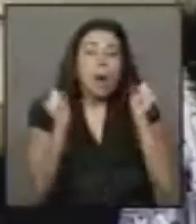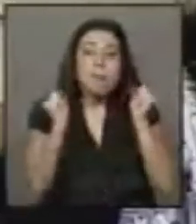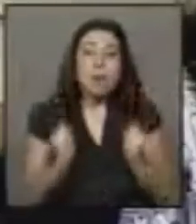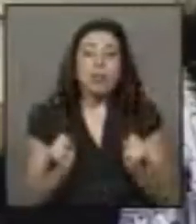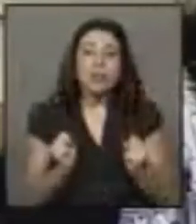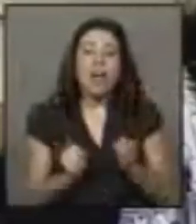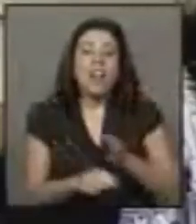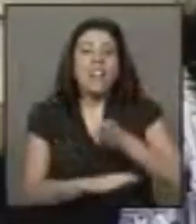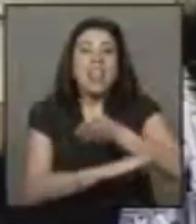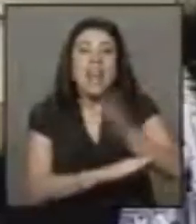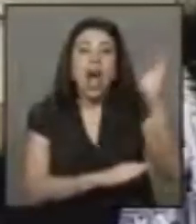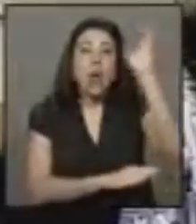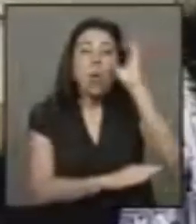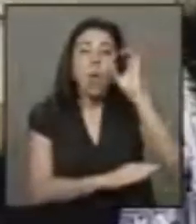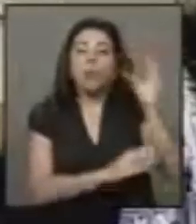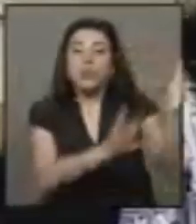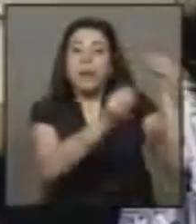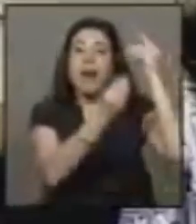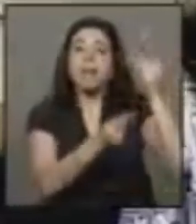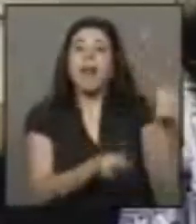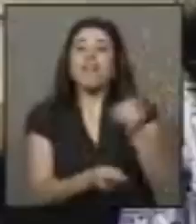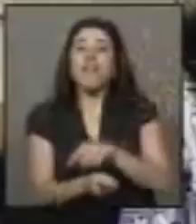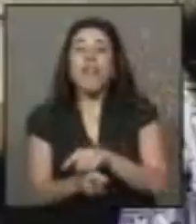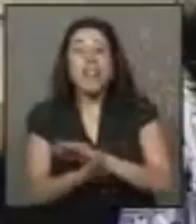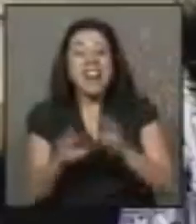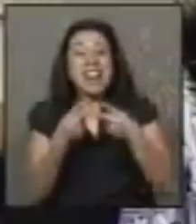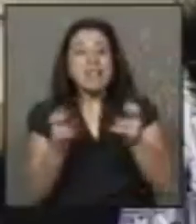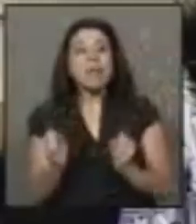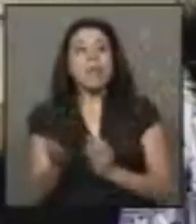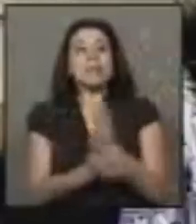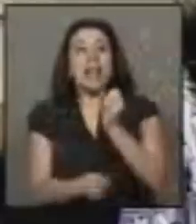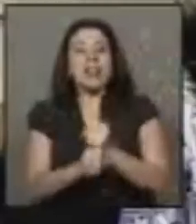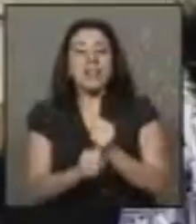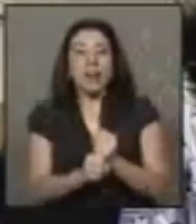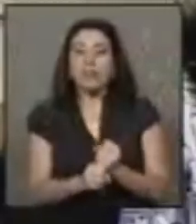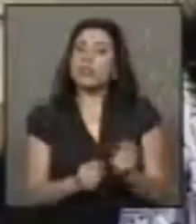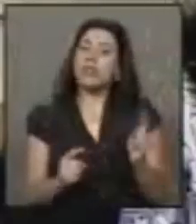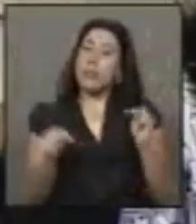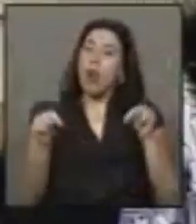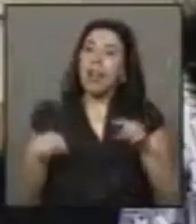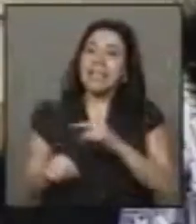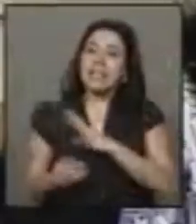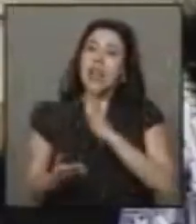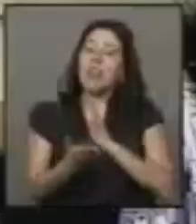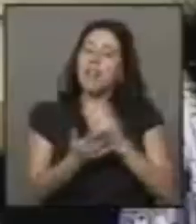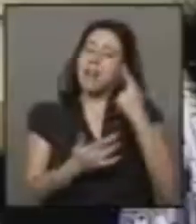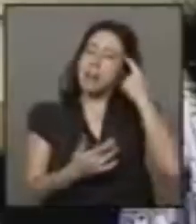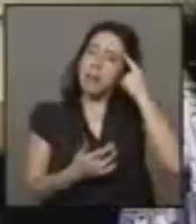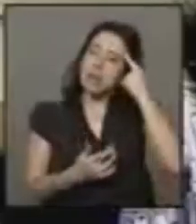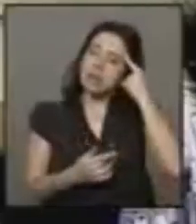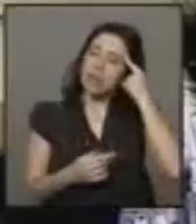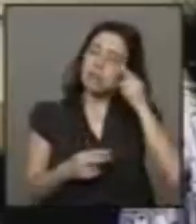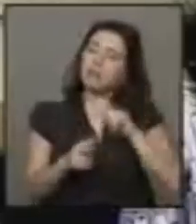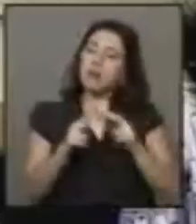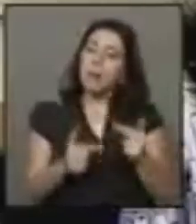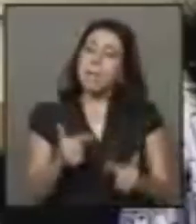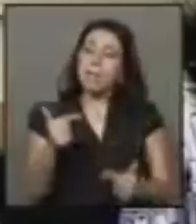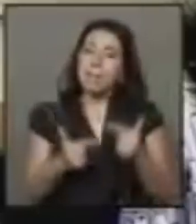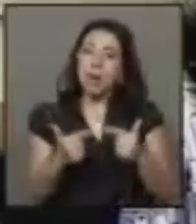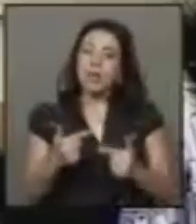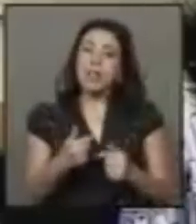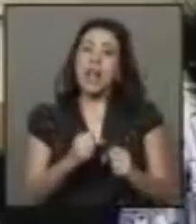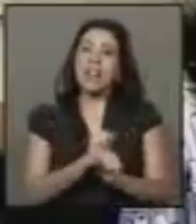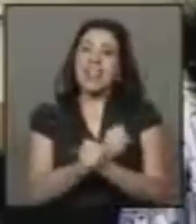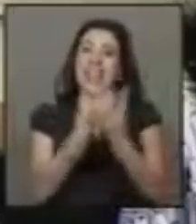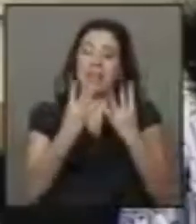de reinsertarse. Entonces, ¿cuál debiese ser el interés de Chile en esto? Chile debiese tener una visión y una política carcelaria